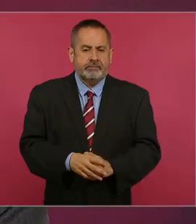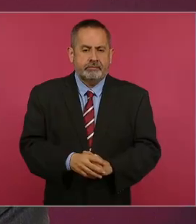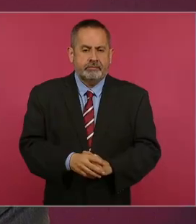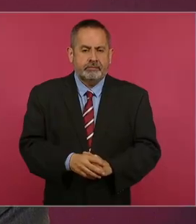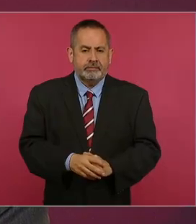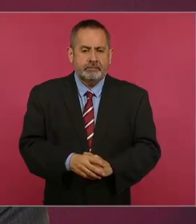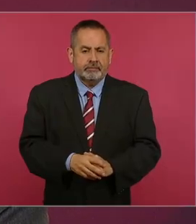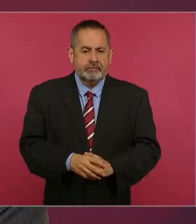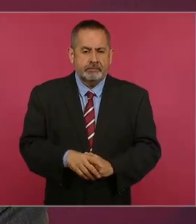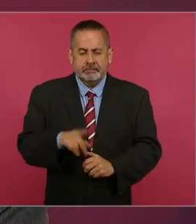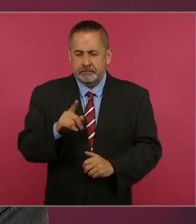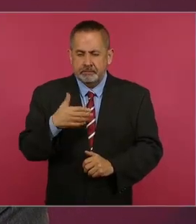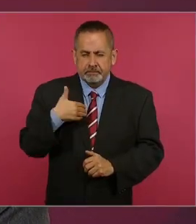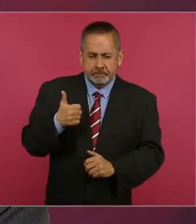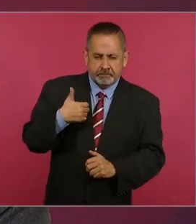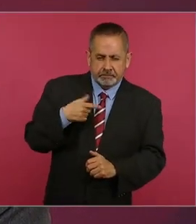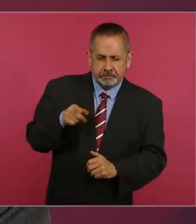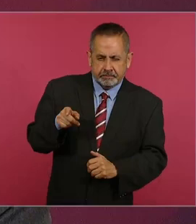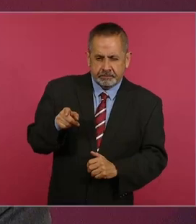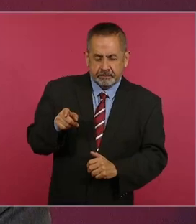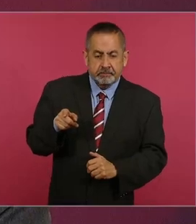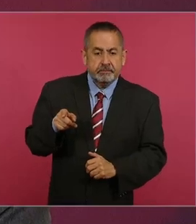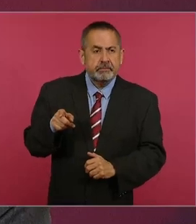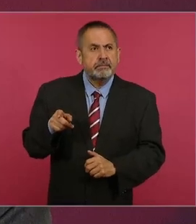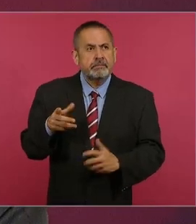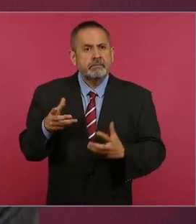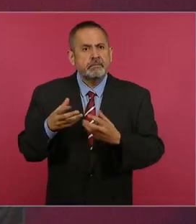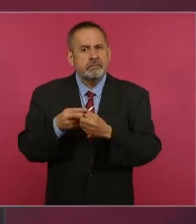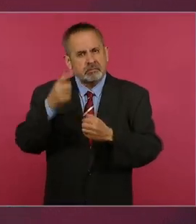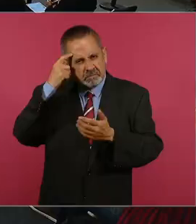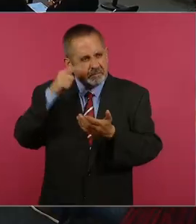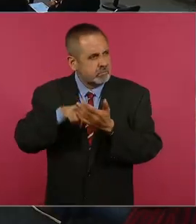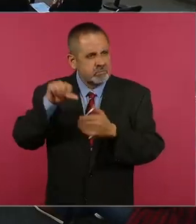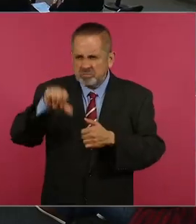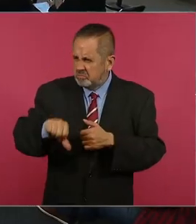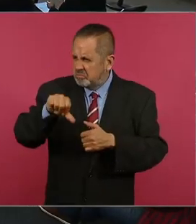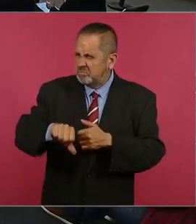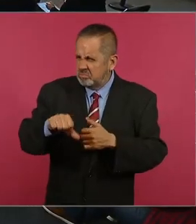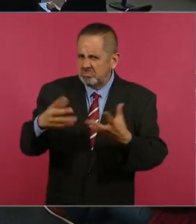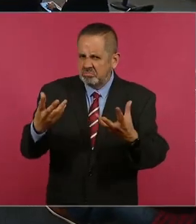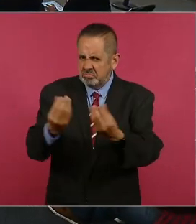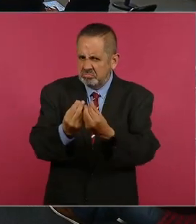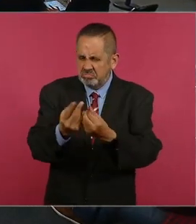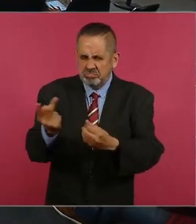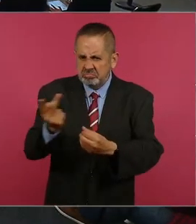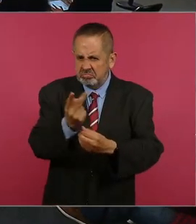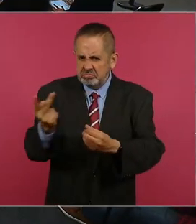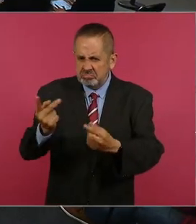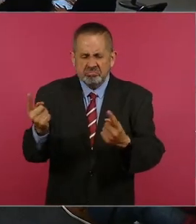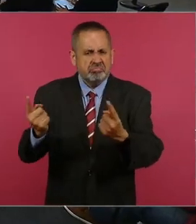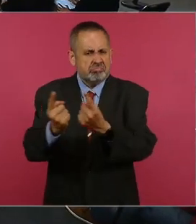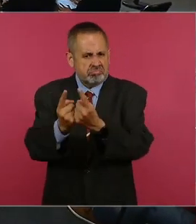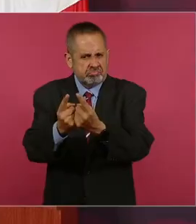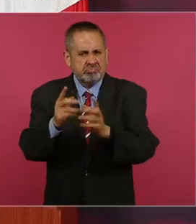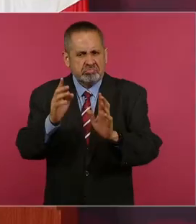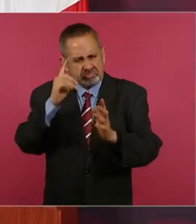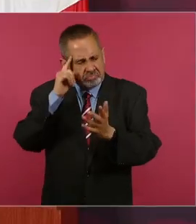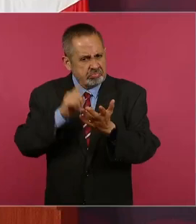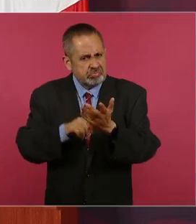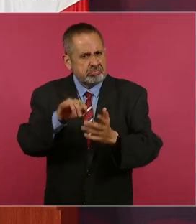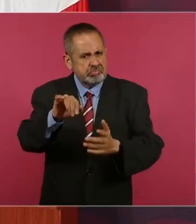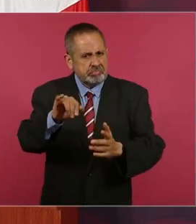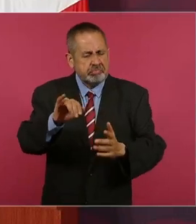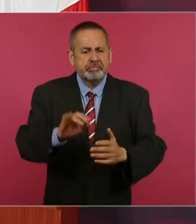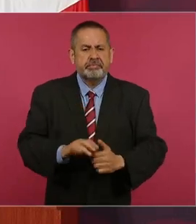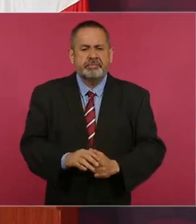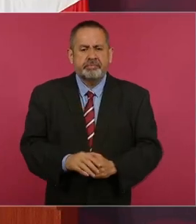Tengo entendido de que ellos se van a ver hoy. Sí,